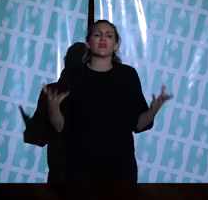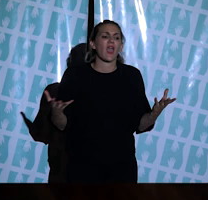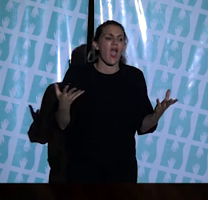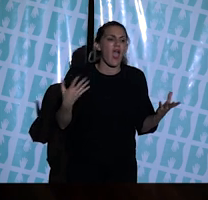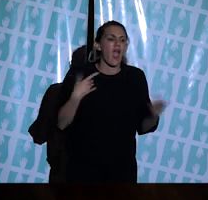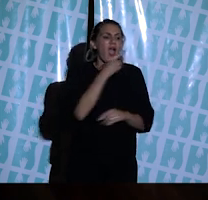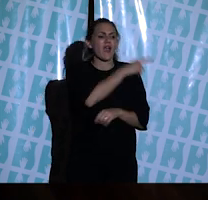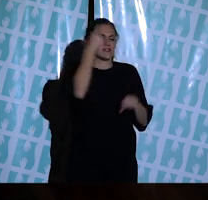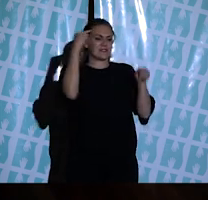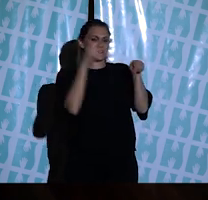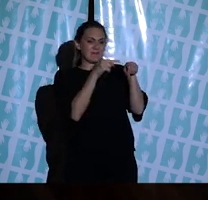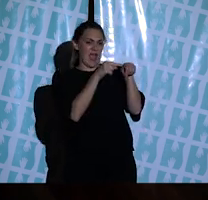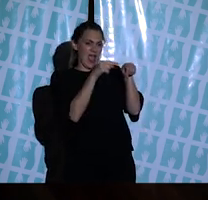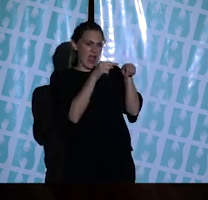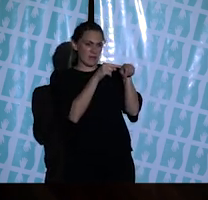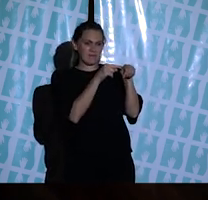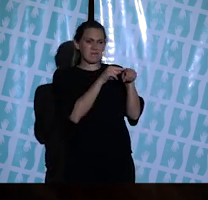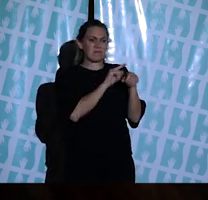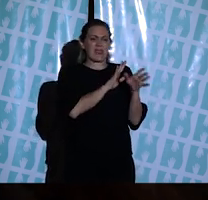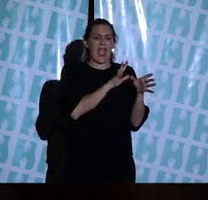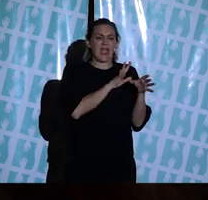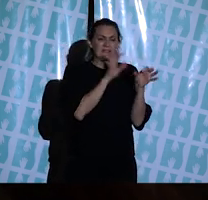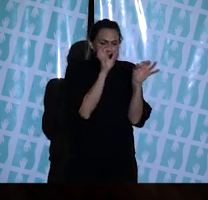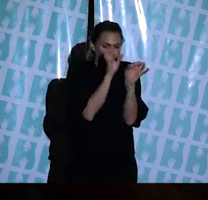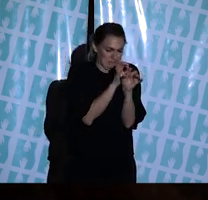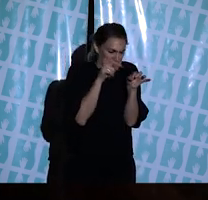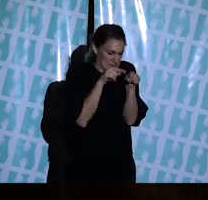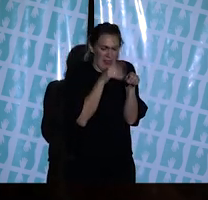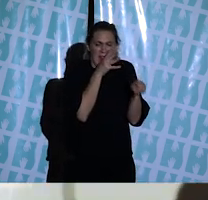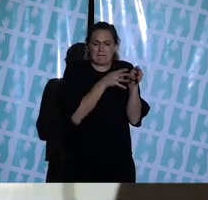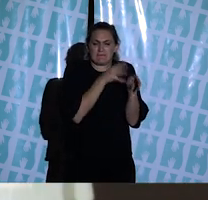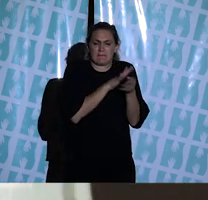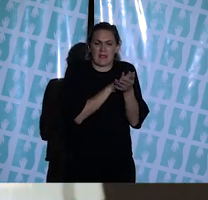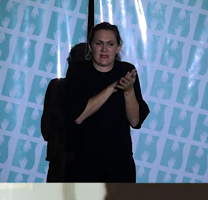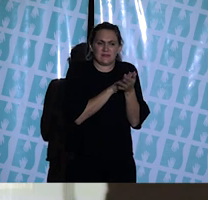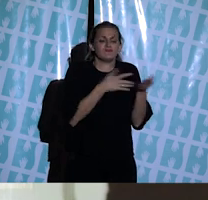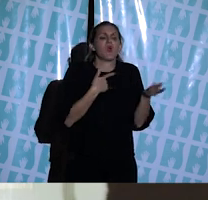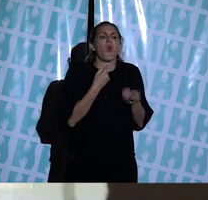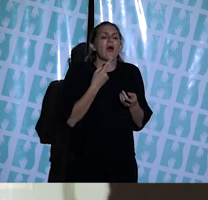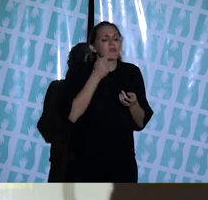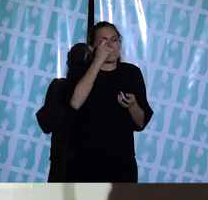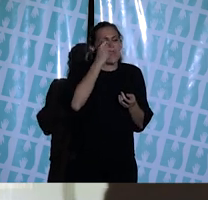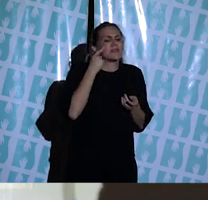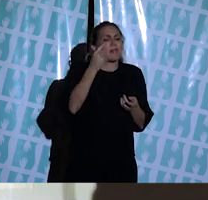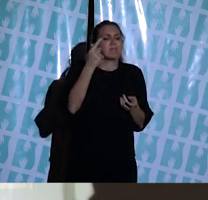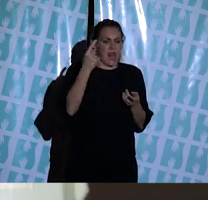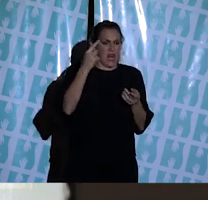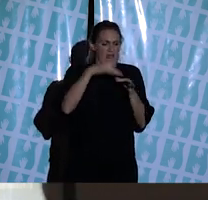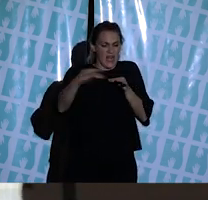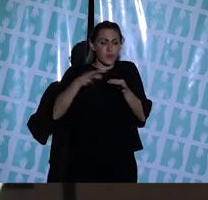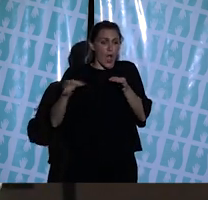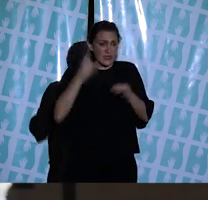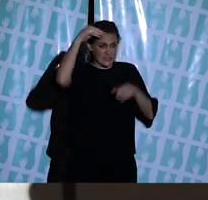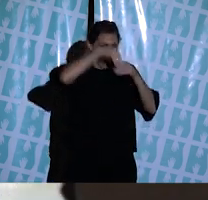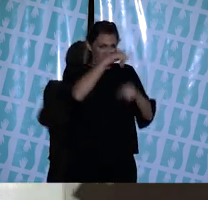un sistema nervioso de los más rudimentarios. De hecho, tiene 20.000 neuronas. Estas